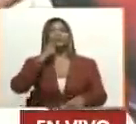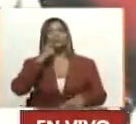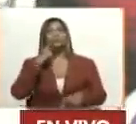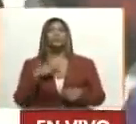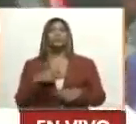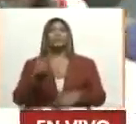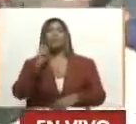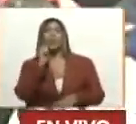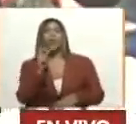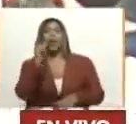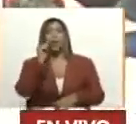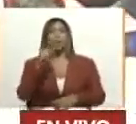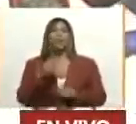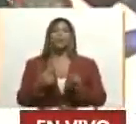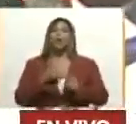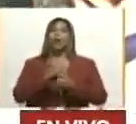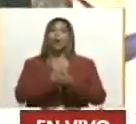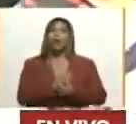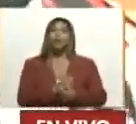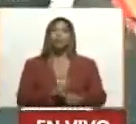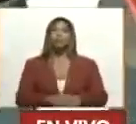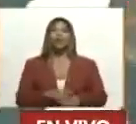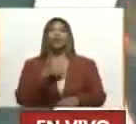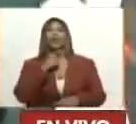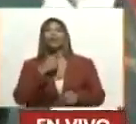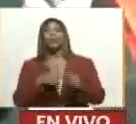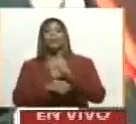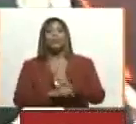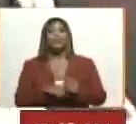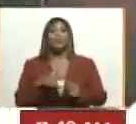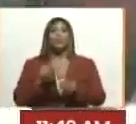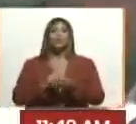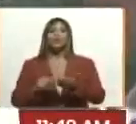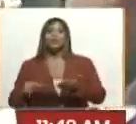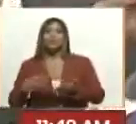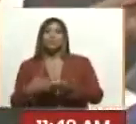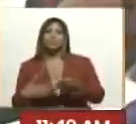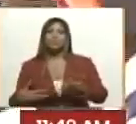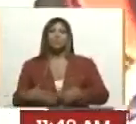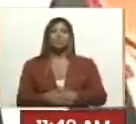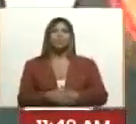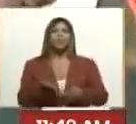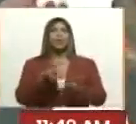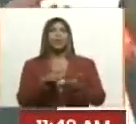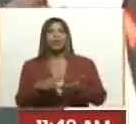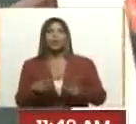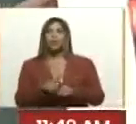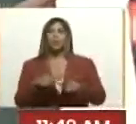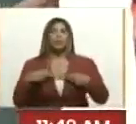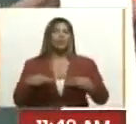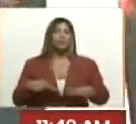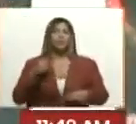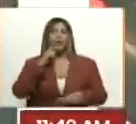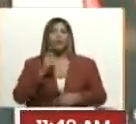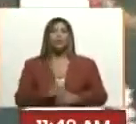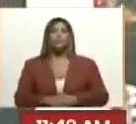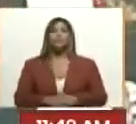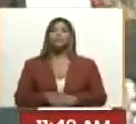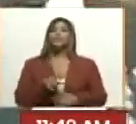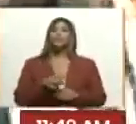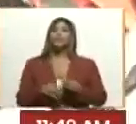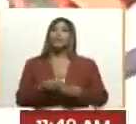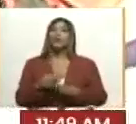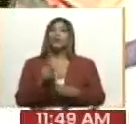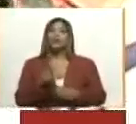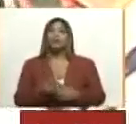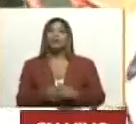compañeros. Ellos aman, les gusta el fútbol, escriben poemas, leen. Y lo que